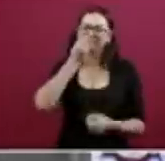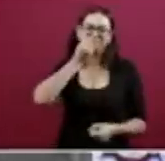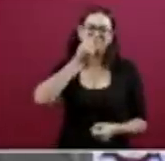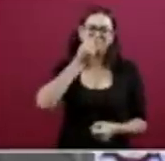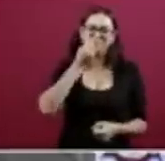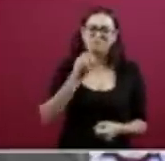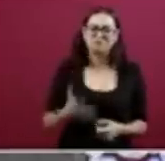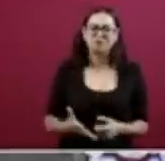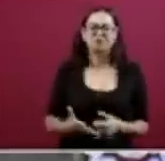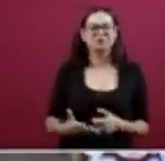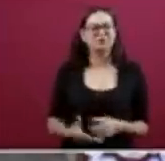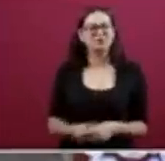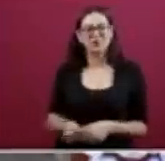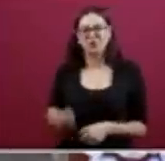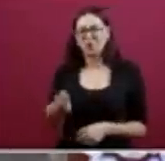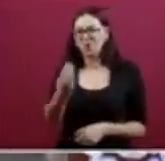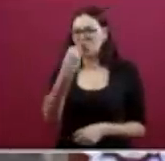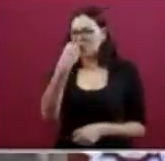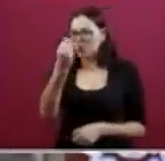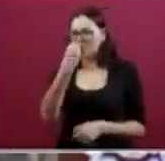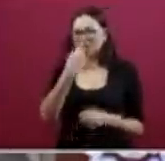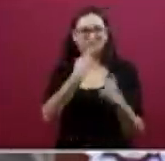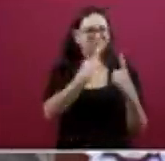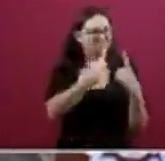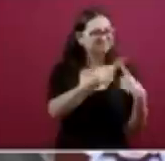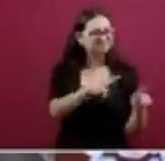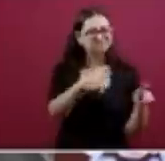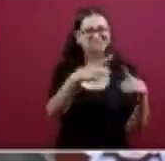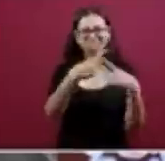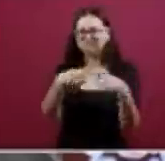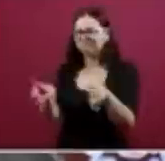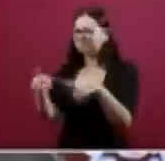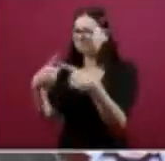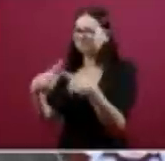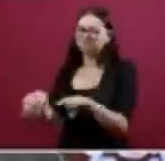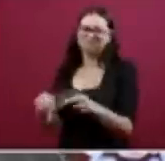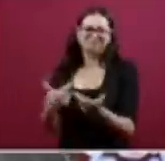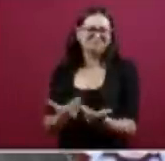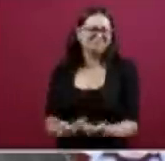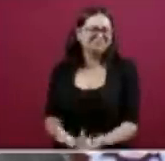la variedad de comidas, de platillos,